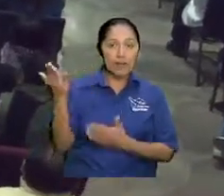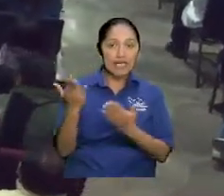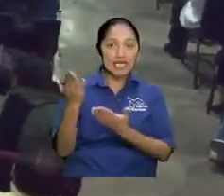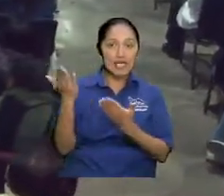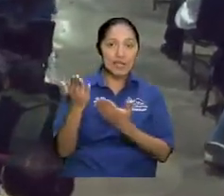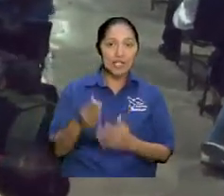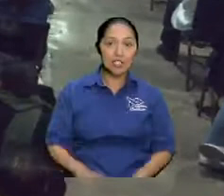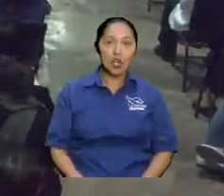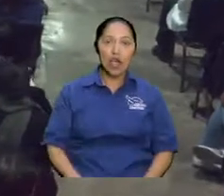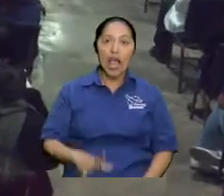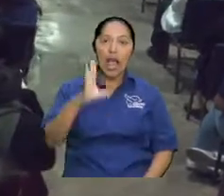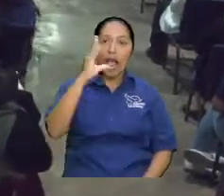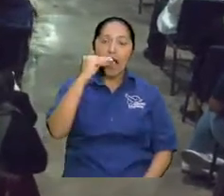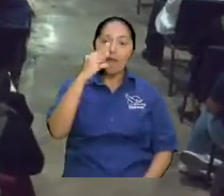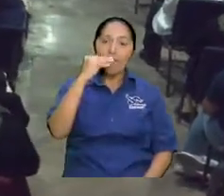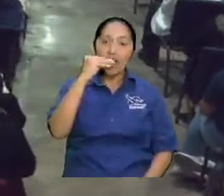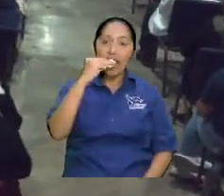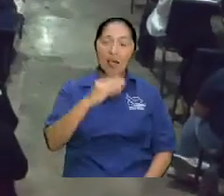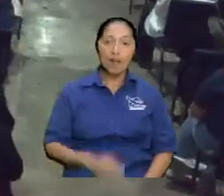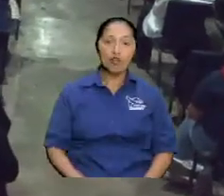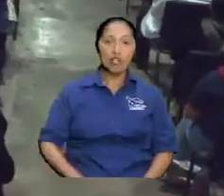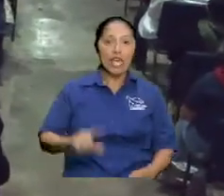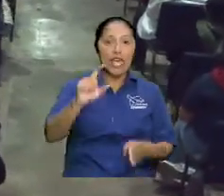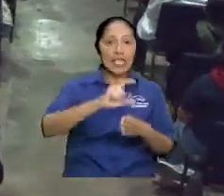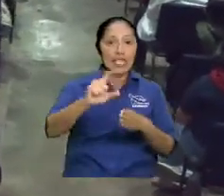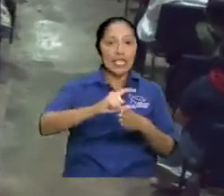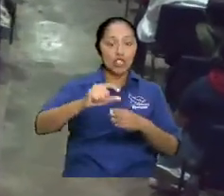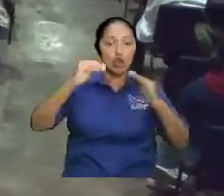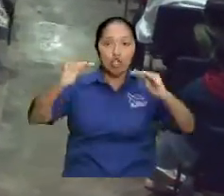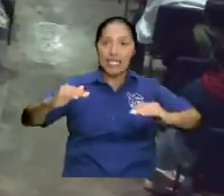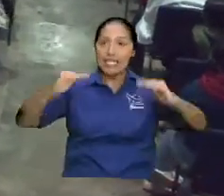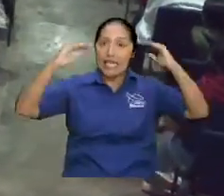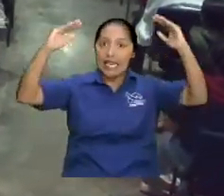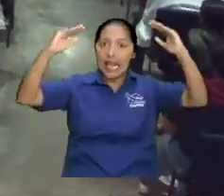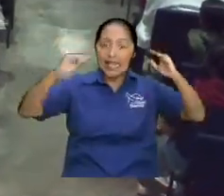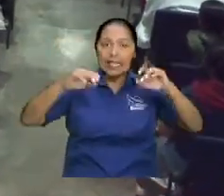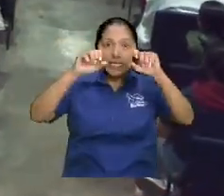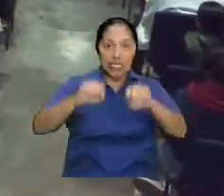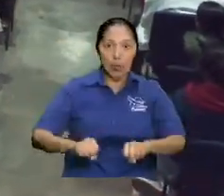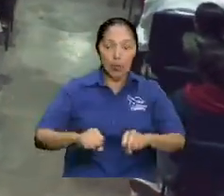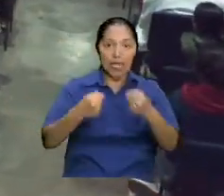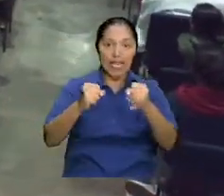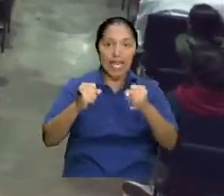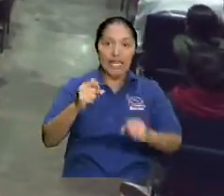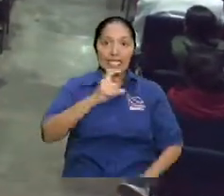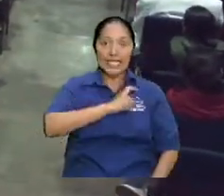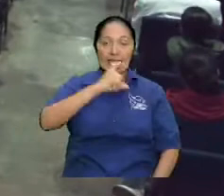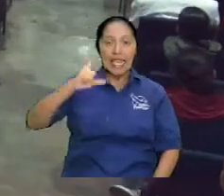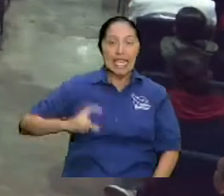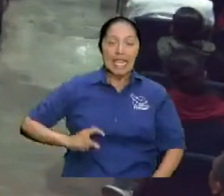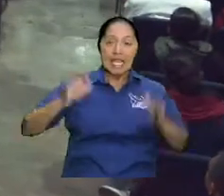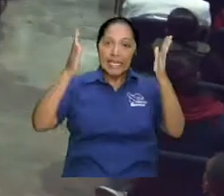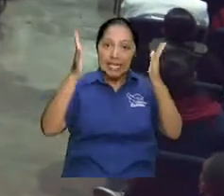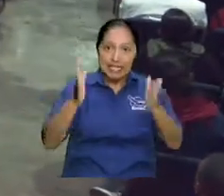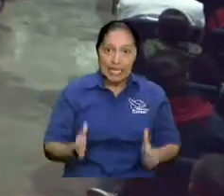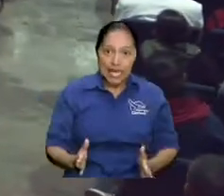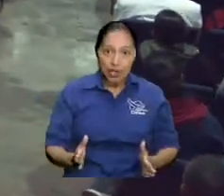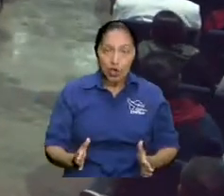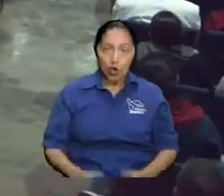puede hacer el cristiano. Y nos enfocamos en que estas hazañas van a